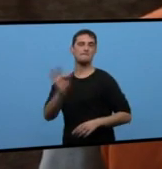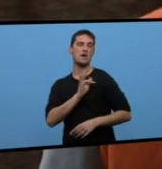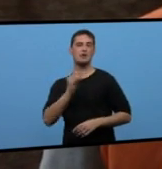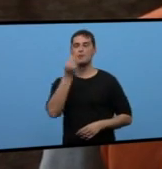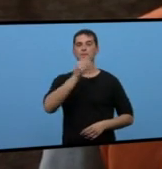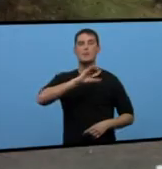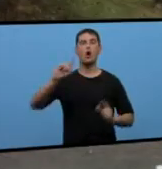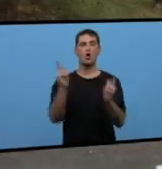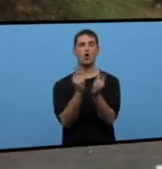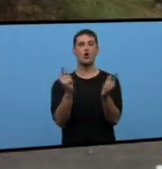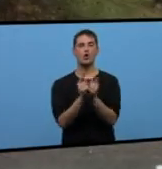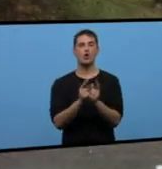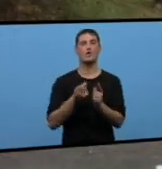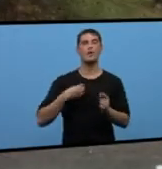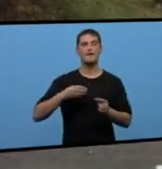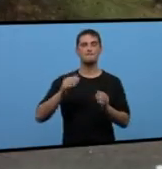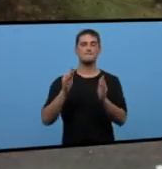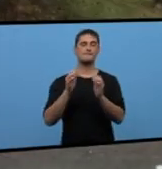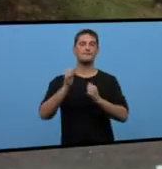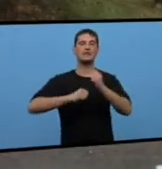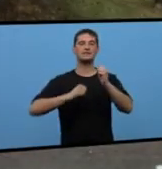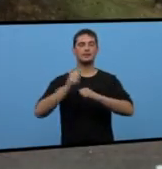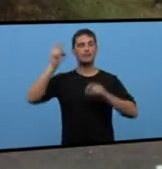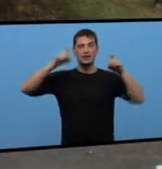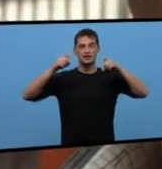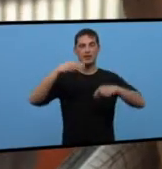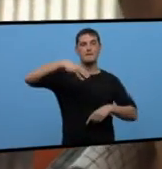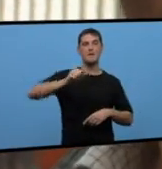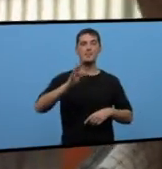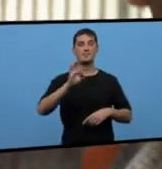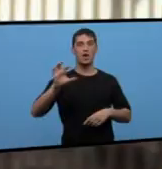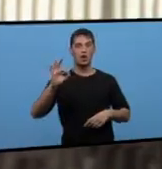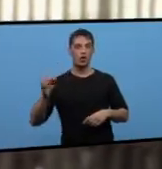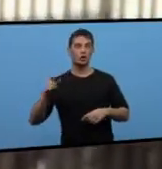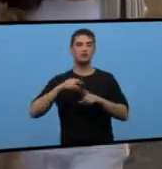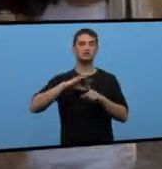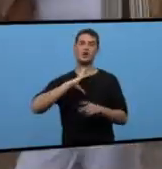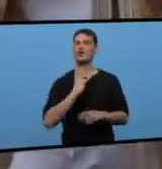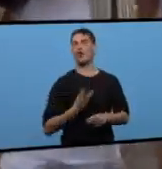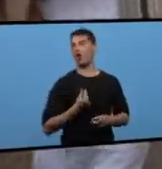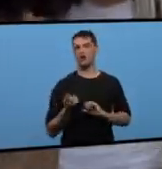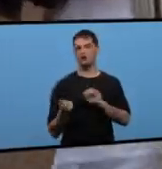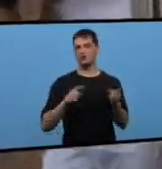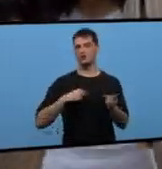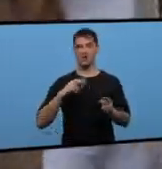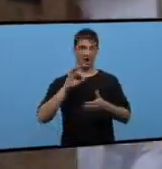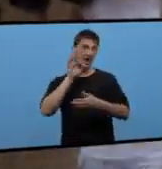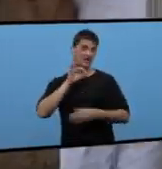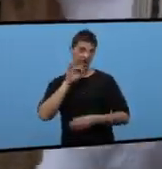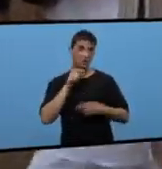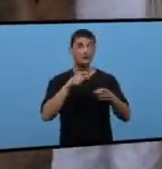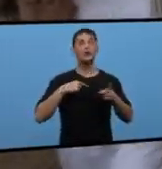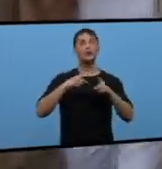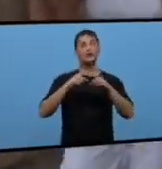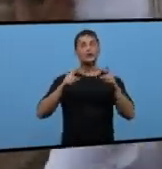mellor curtametraxe de ficción dos Mestre Mateo 2011, os Goyas Galegos que se entregarán o próximo mes de abril. A cinta, que foi